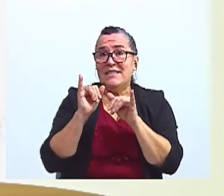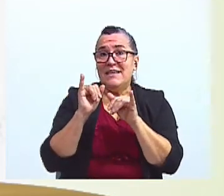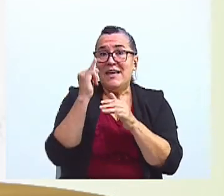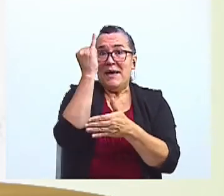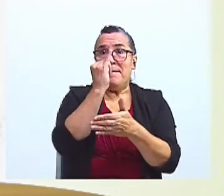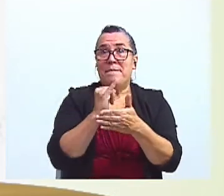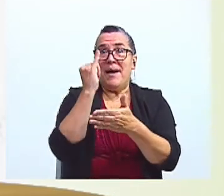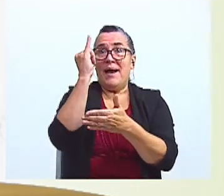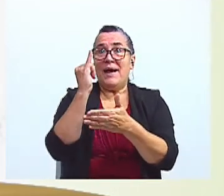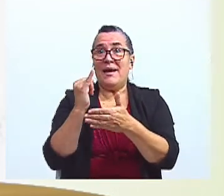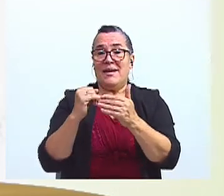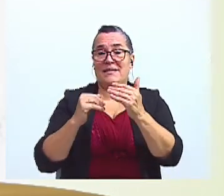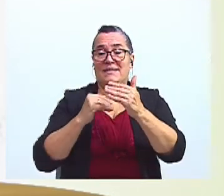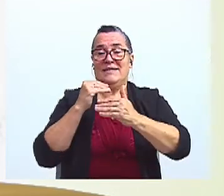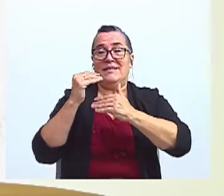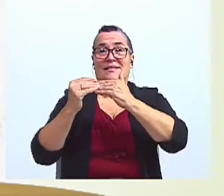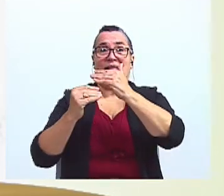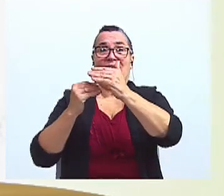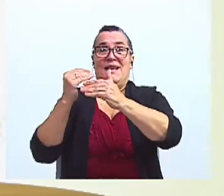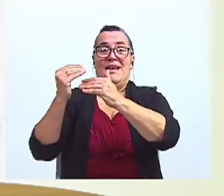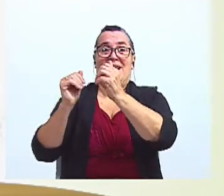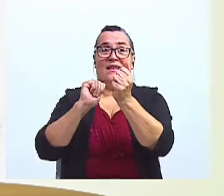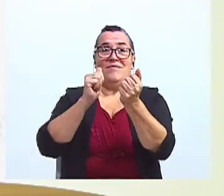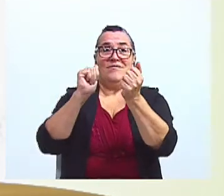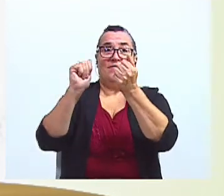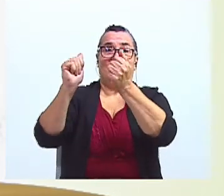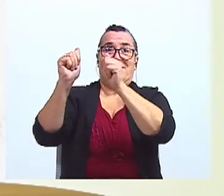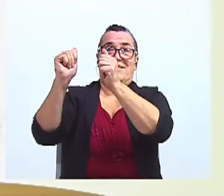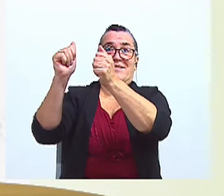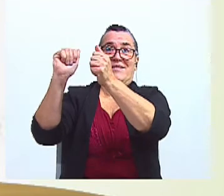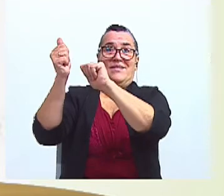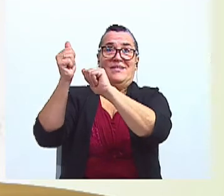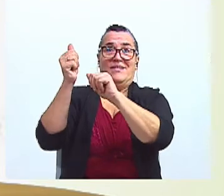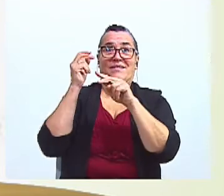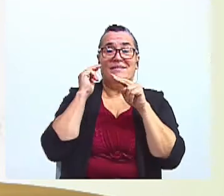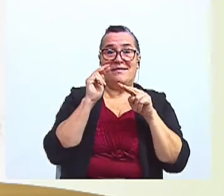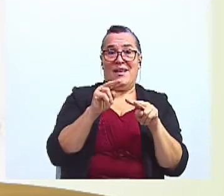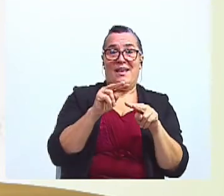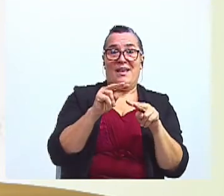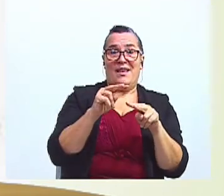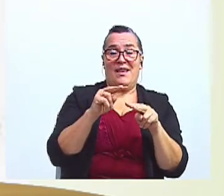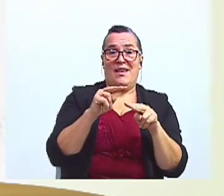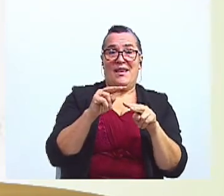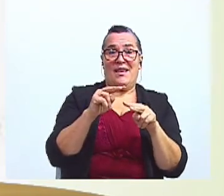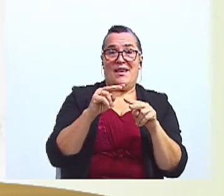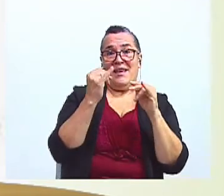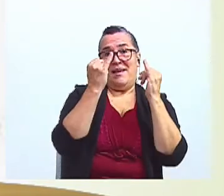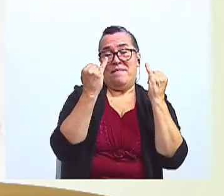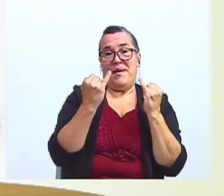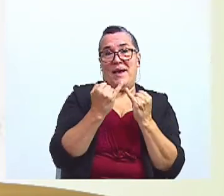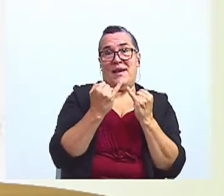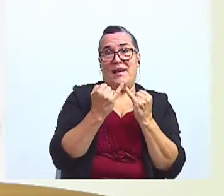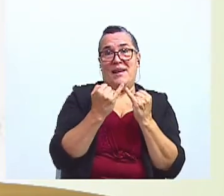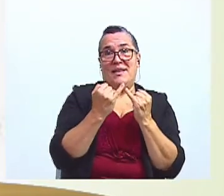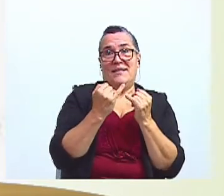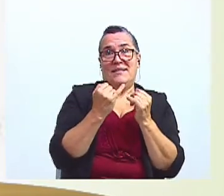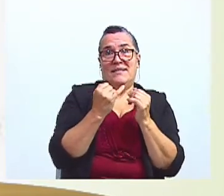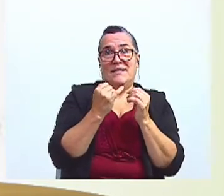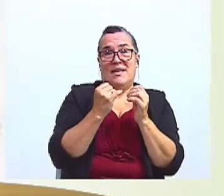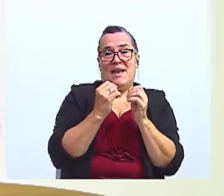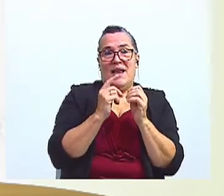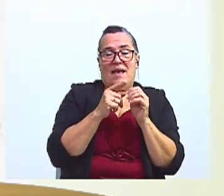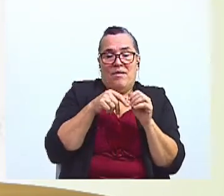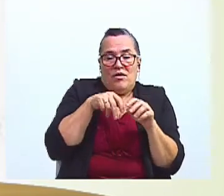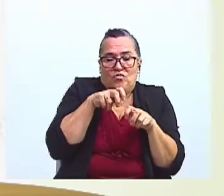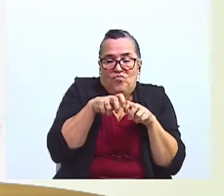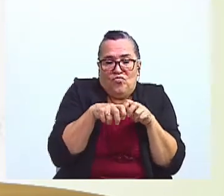imágenes en evolución. Si se fijan, las imágenes van haciéndose cada vez más